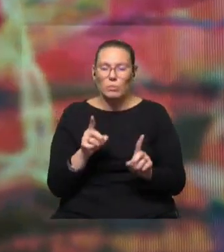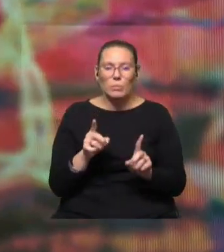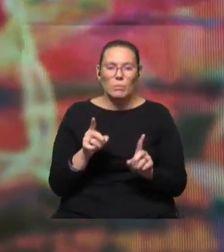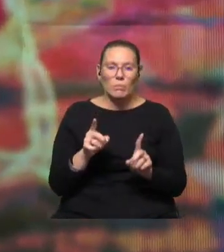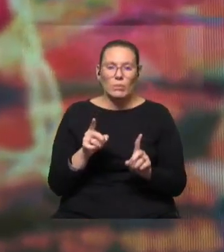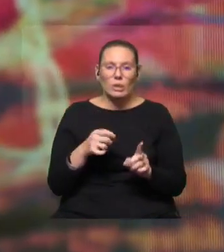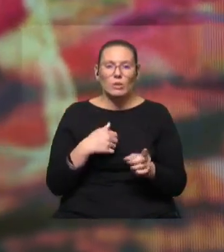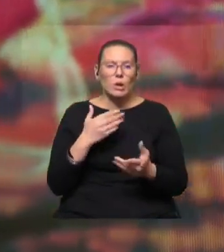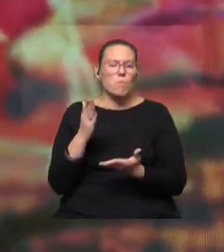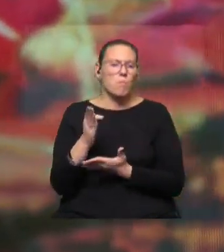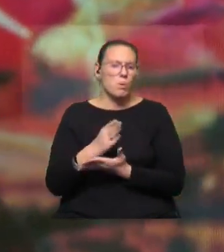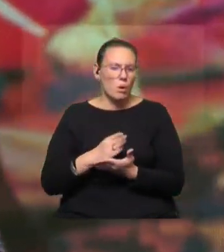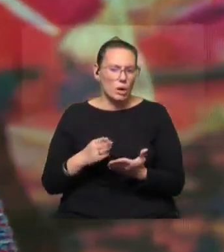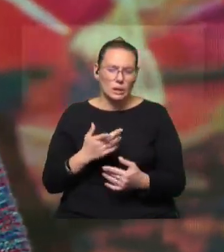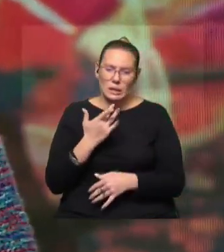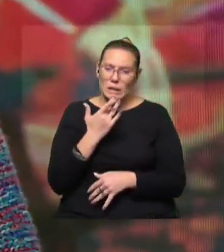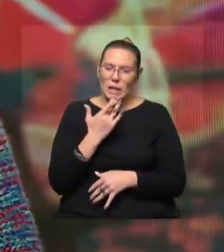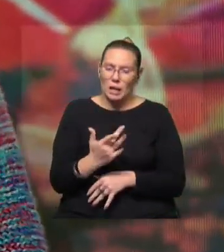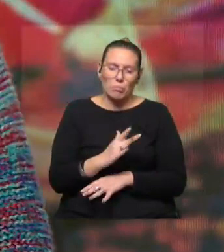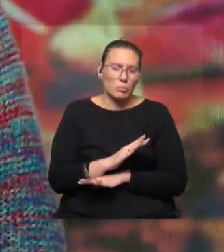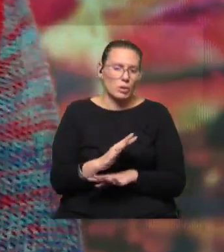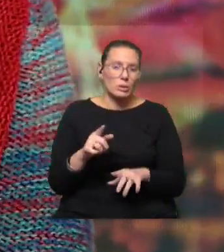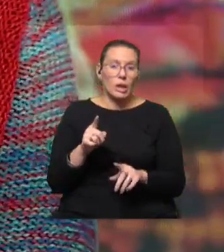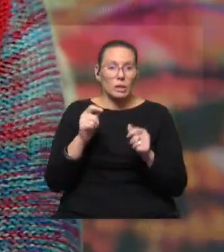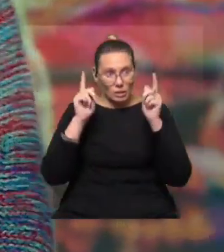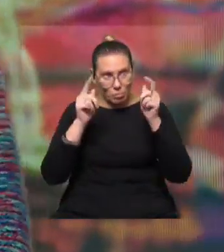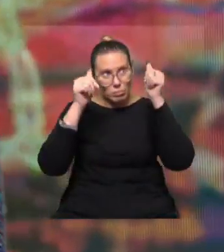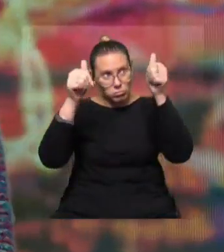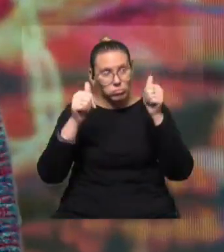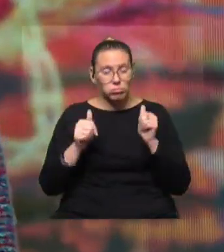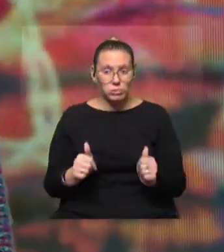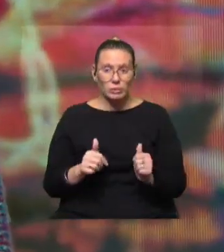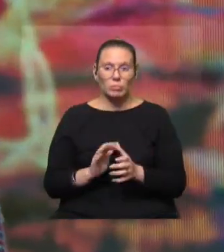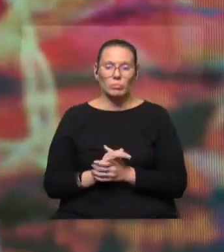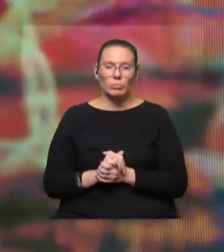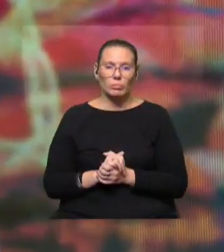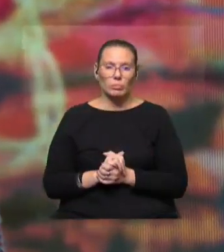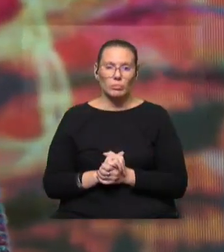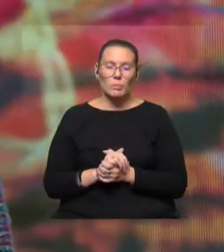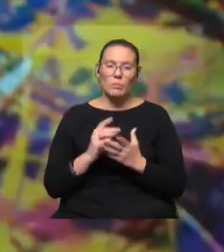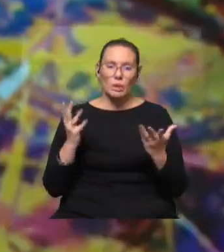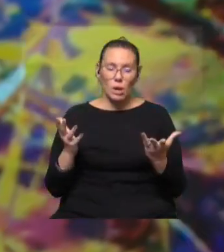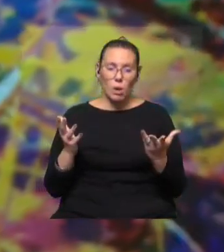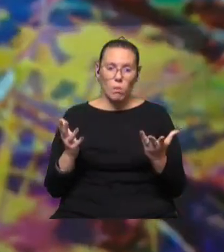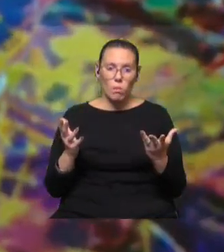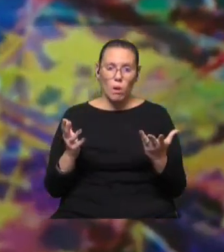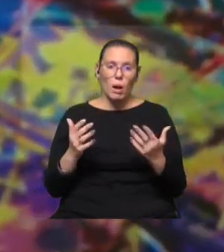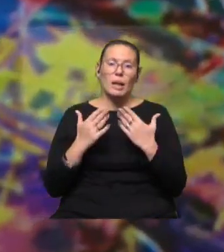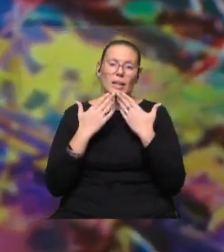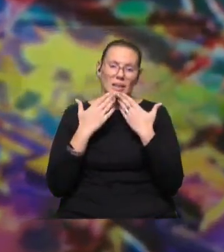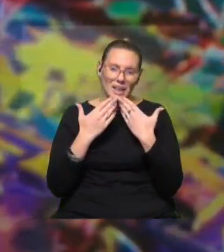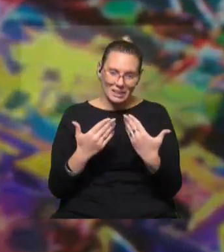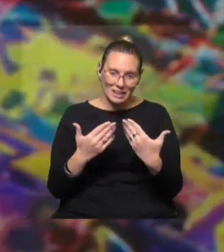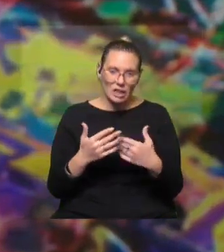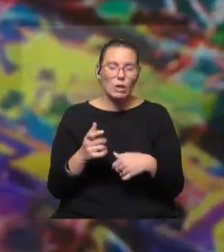se mandó una poesía hermosa y ahí está excelente bueno todo dicho lana Muchísimas gracias